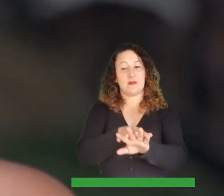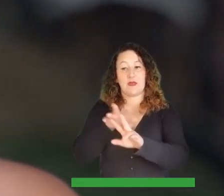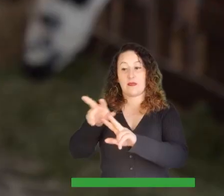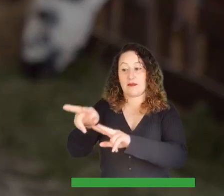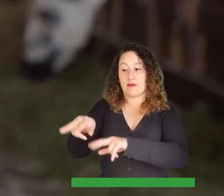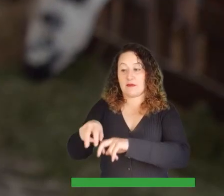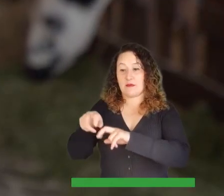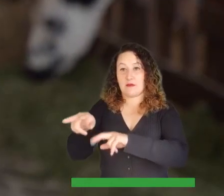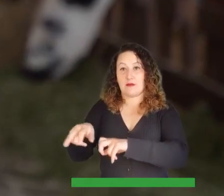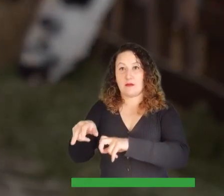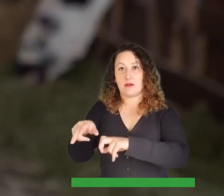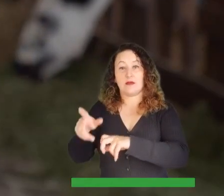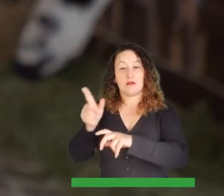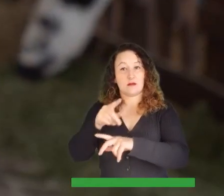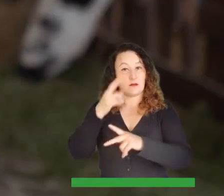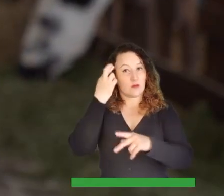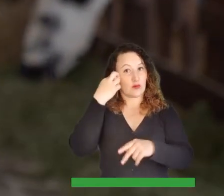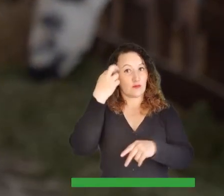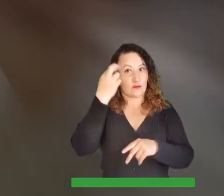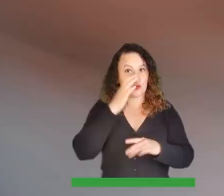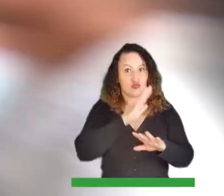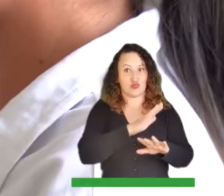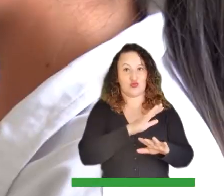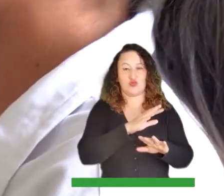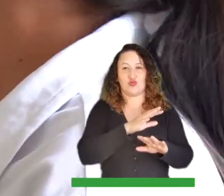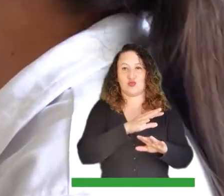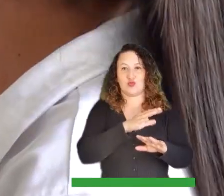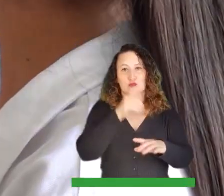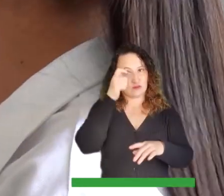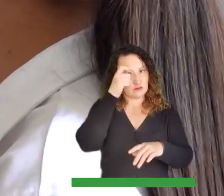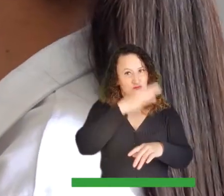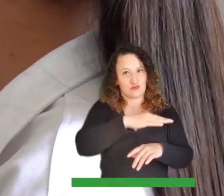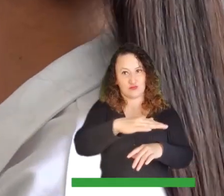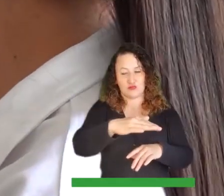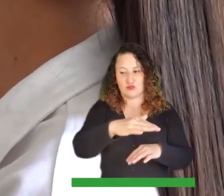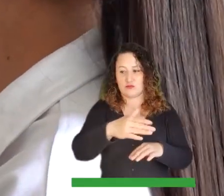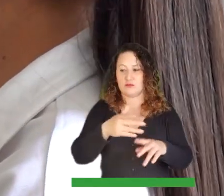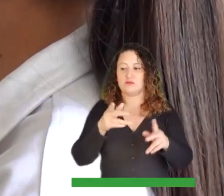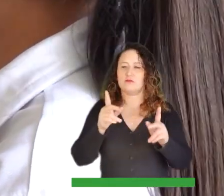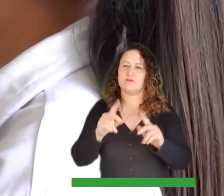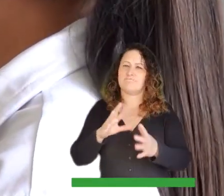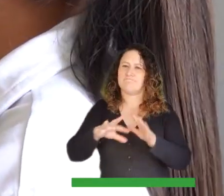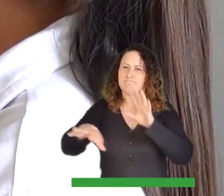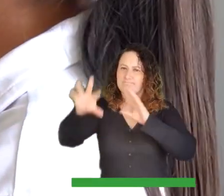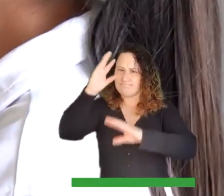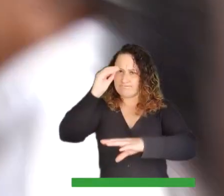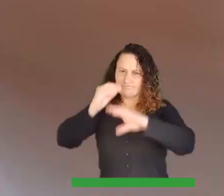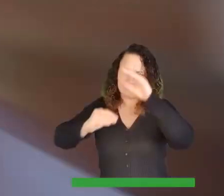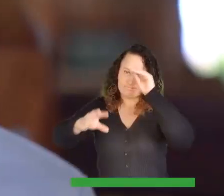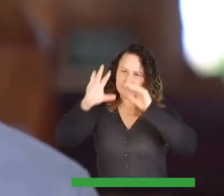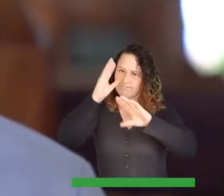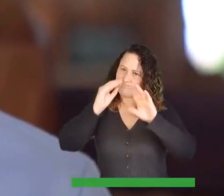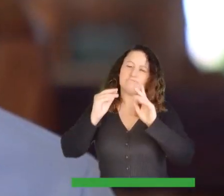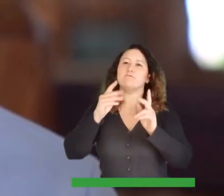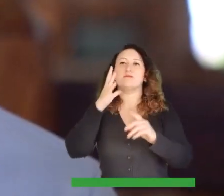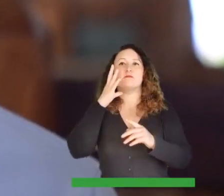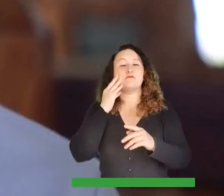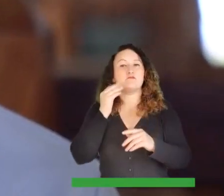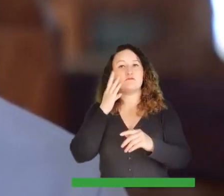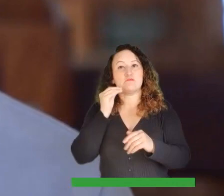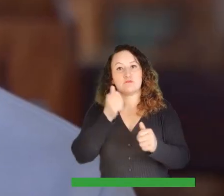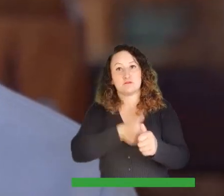agrícola y los profesionales del área pecuaria. También aprender de las experiencias de cada uno de